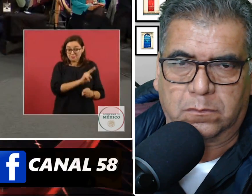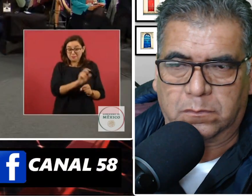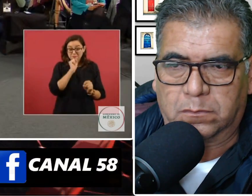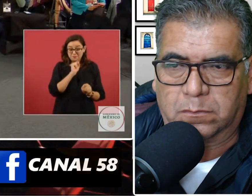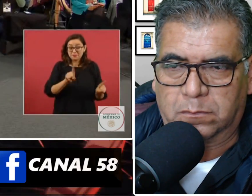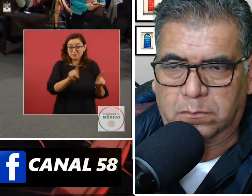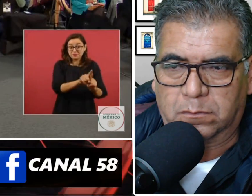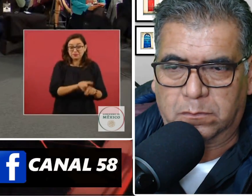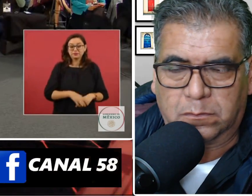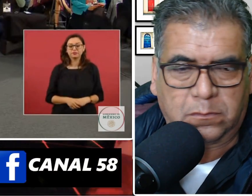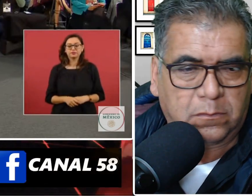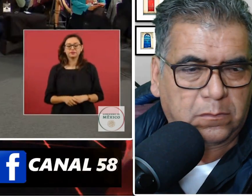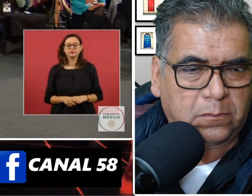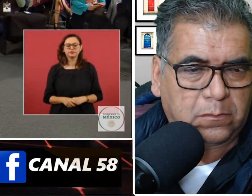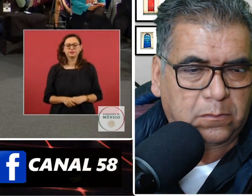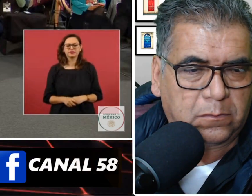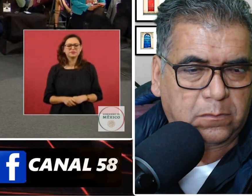La